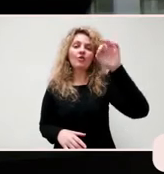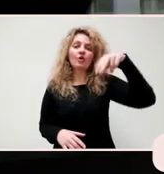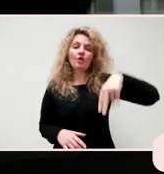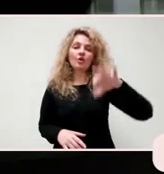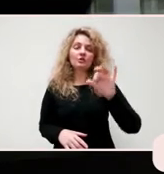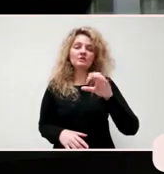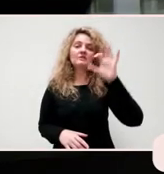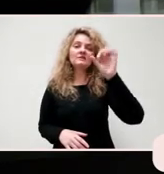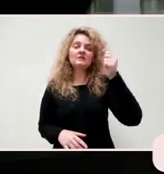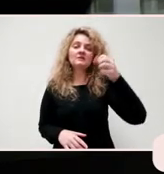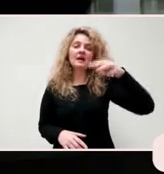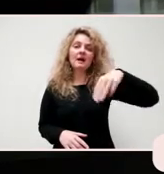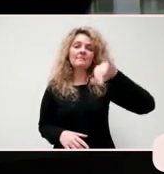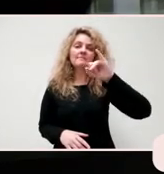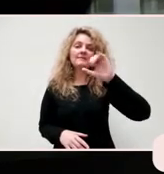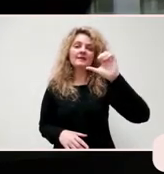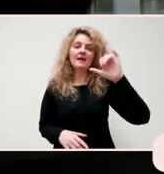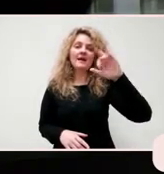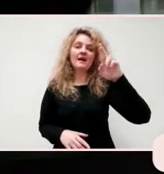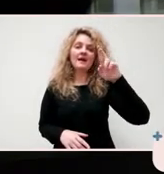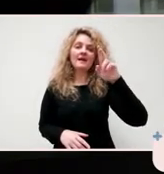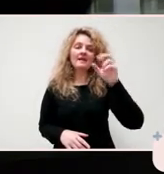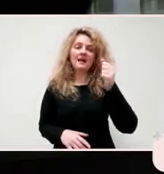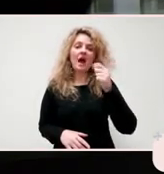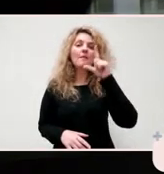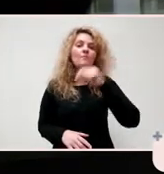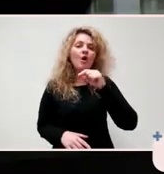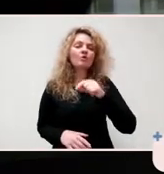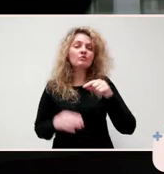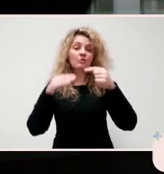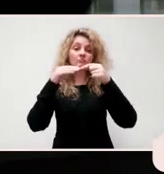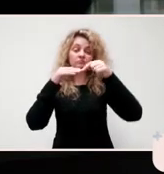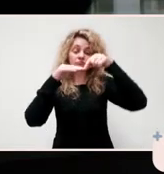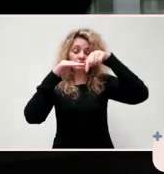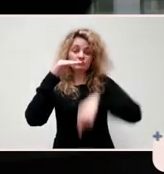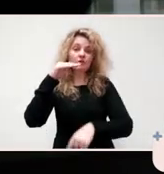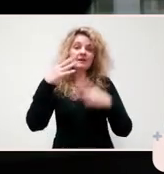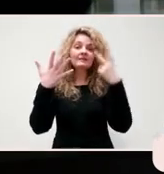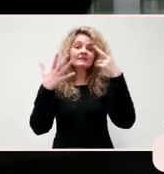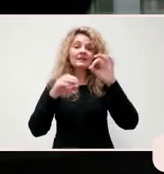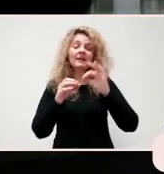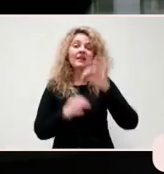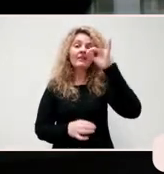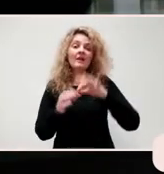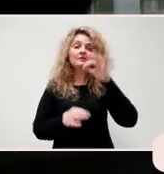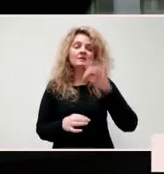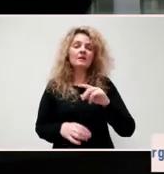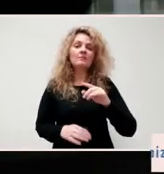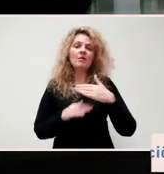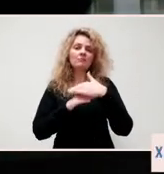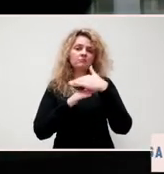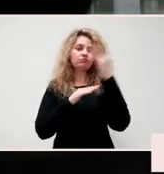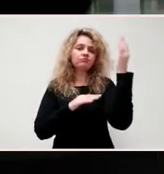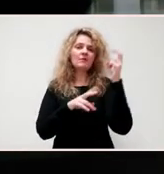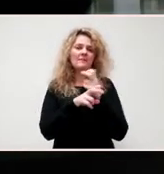Pollo. En concreto, ao remover o subsolo, a uns 70 cm de